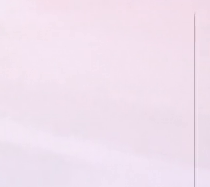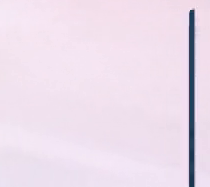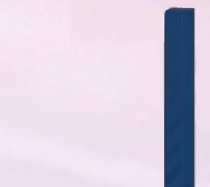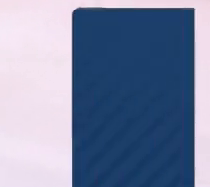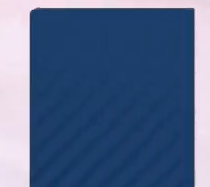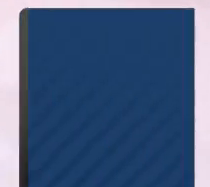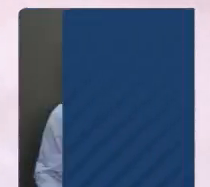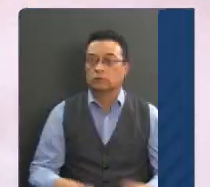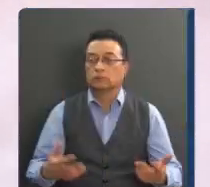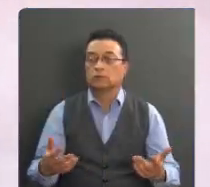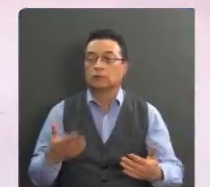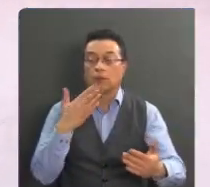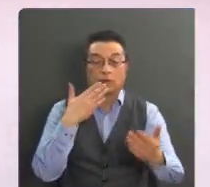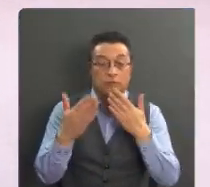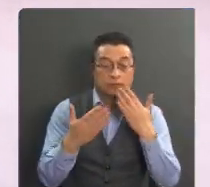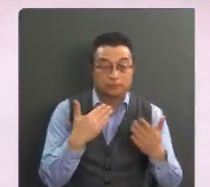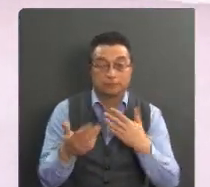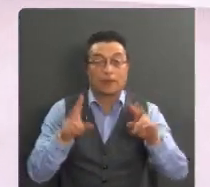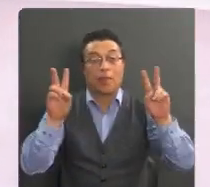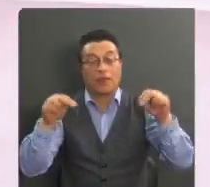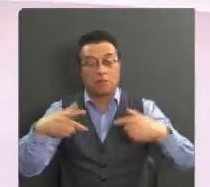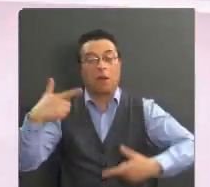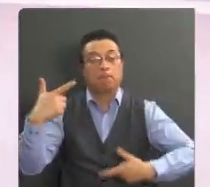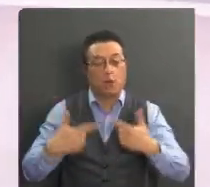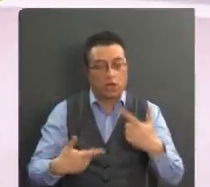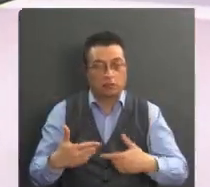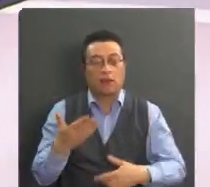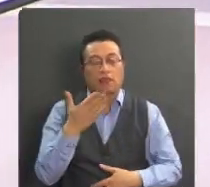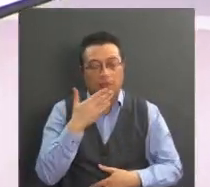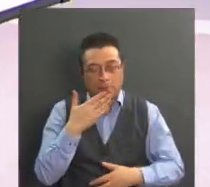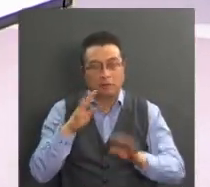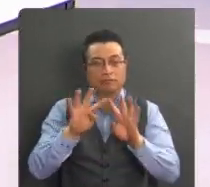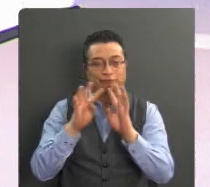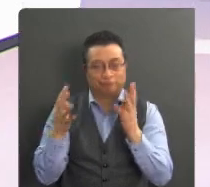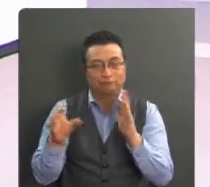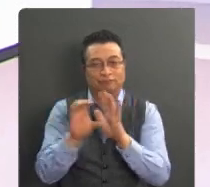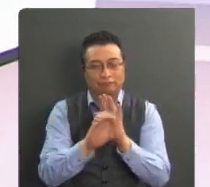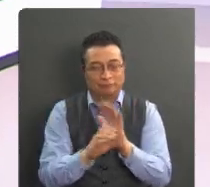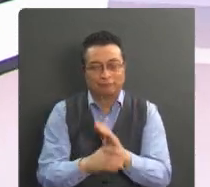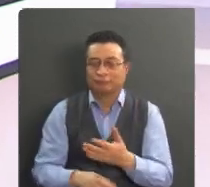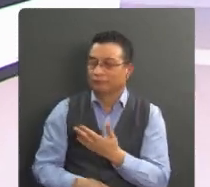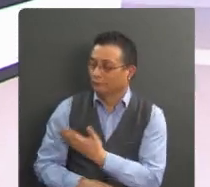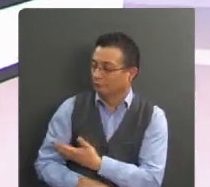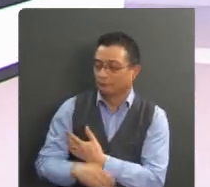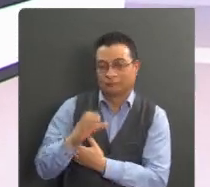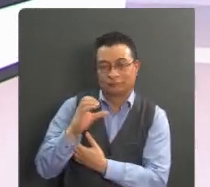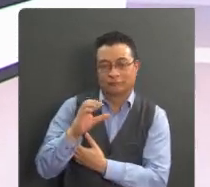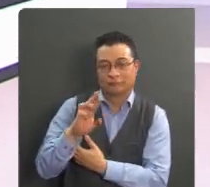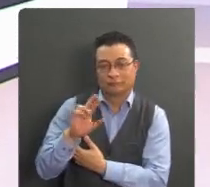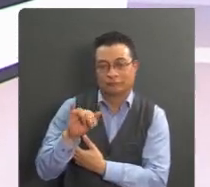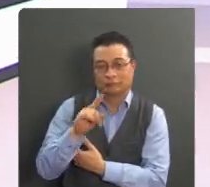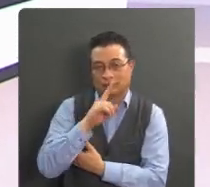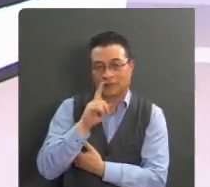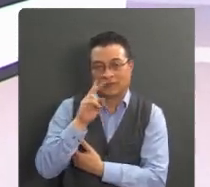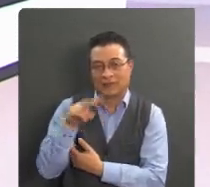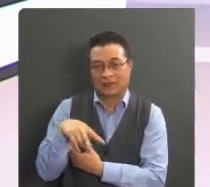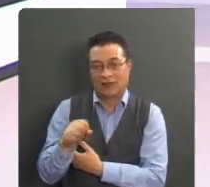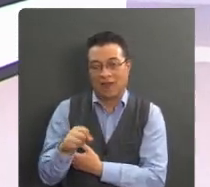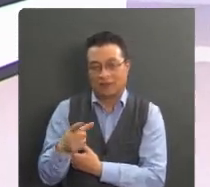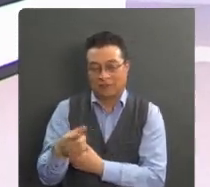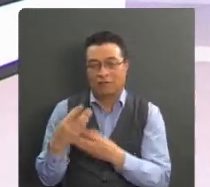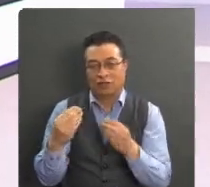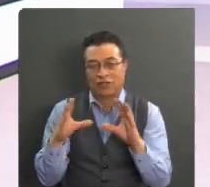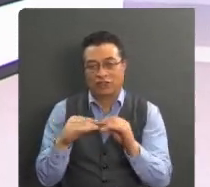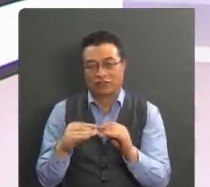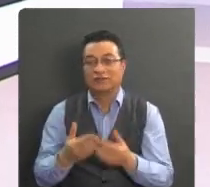Abordamos los temas de la política relacionados también con la convención junto a Cristina González, que ya nos acompaña aquí en el set de Tele13. Titi, buenas noches. ¿Qué